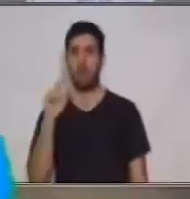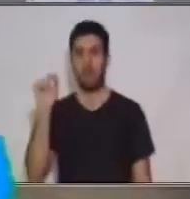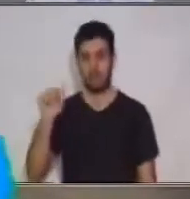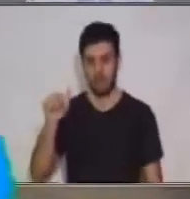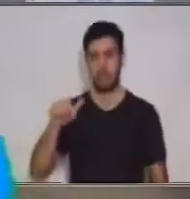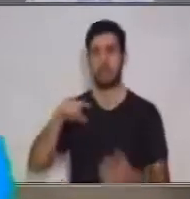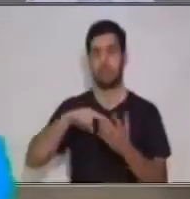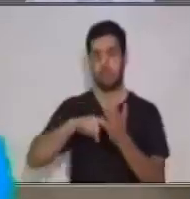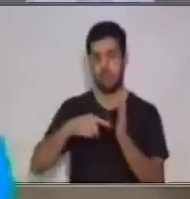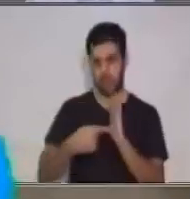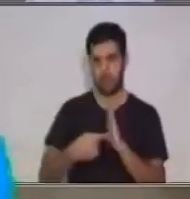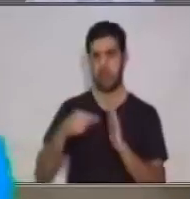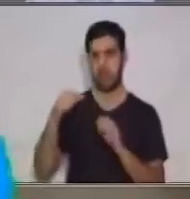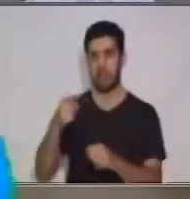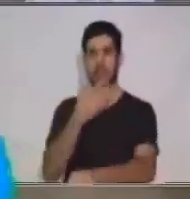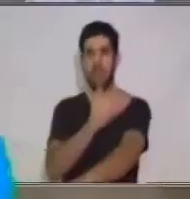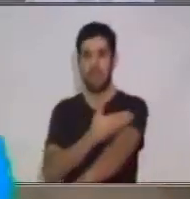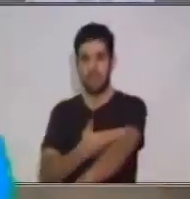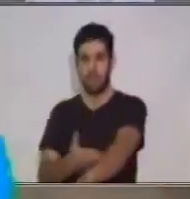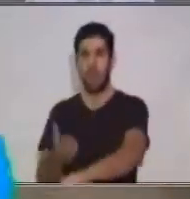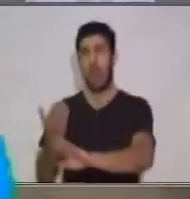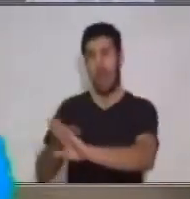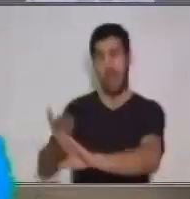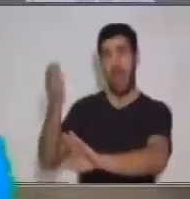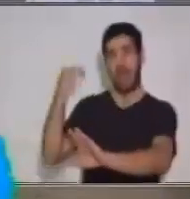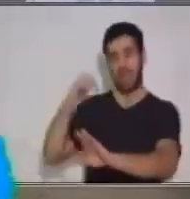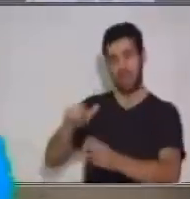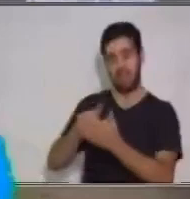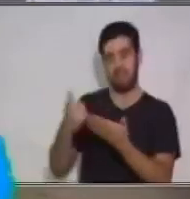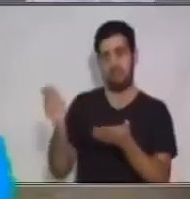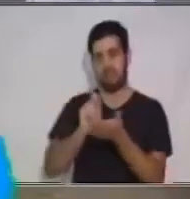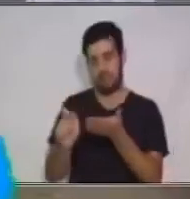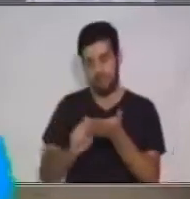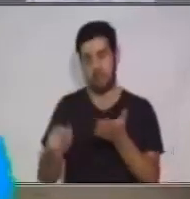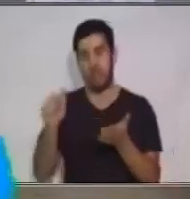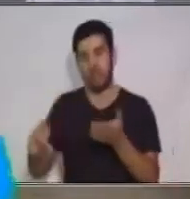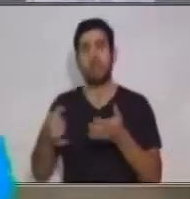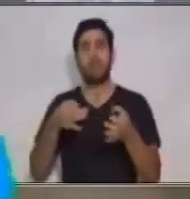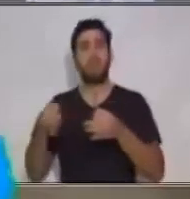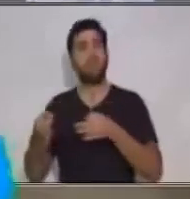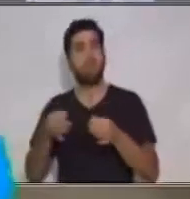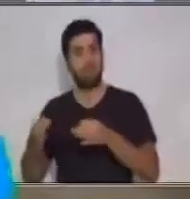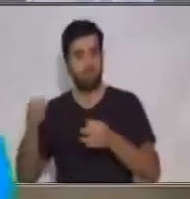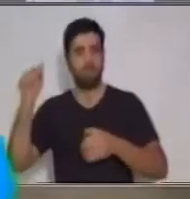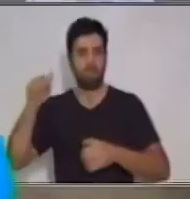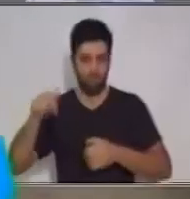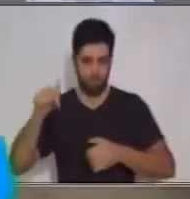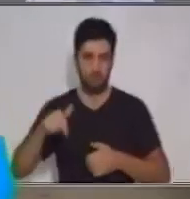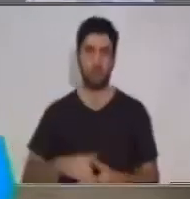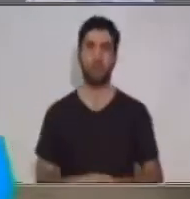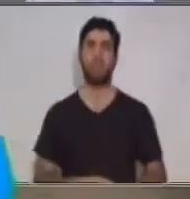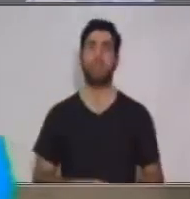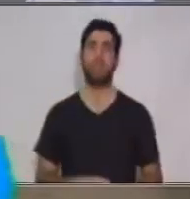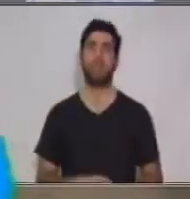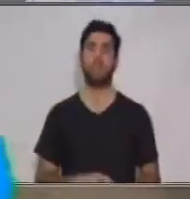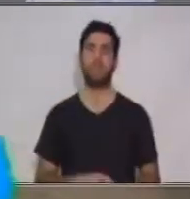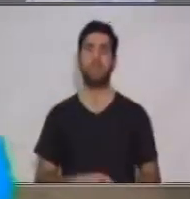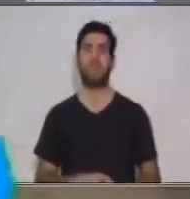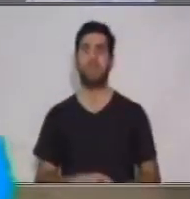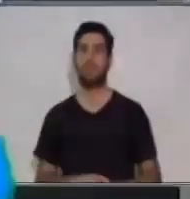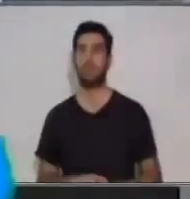es perteneciente a la literatura precolombina, específicamente en el género de poesía